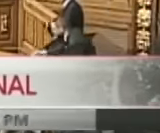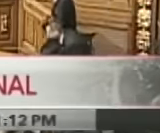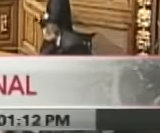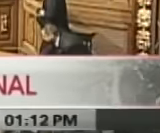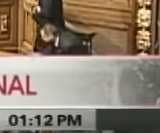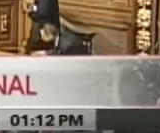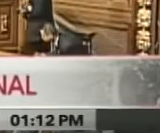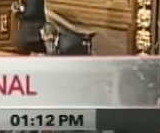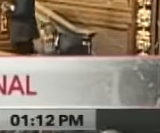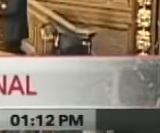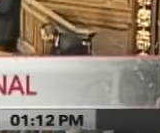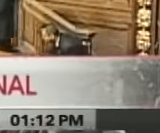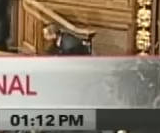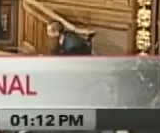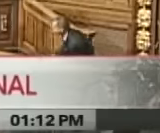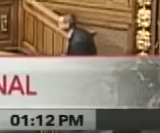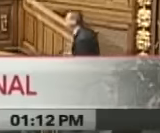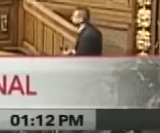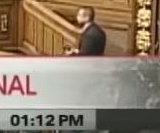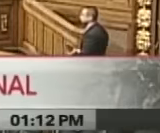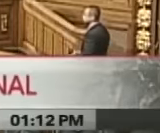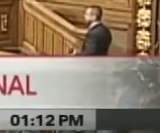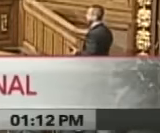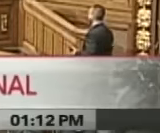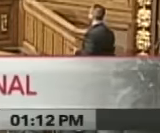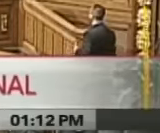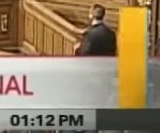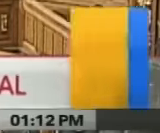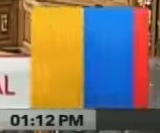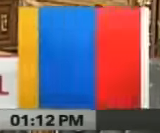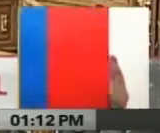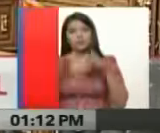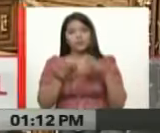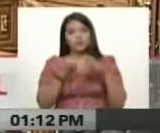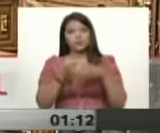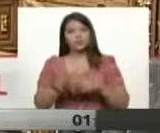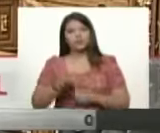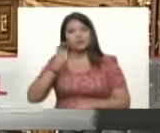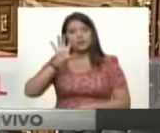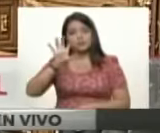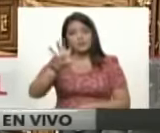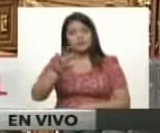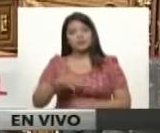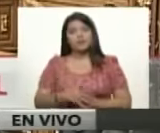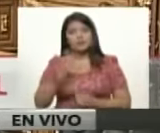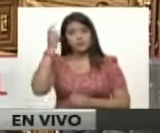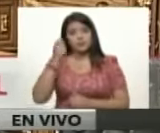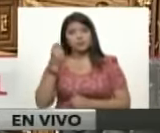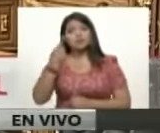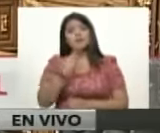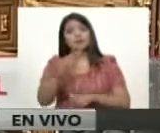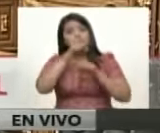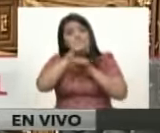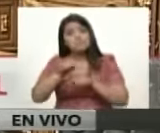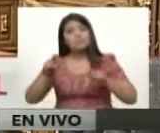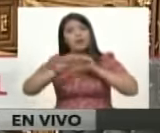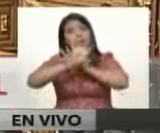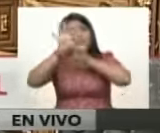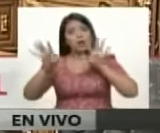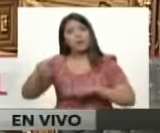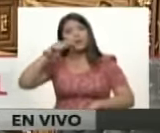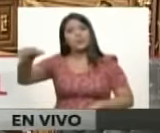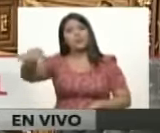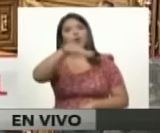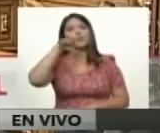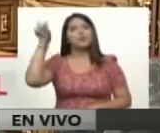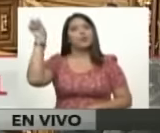Importante subrayar lo que han dicho los diputados del Bloque Parlamentario de la Patria. Han enviado un claro mensaje al pueblo de